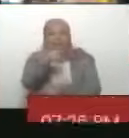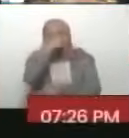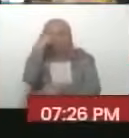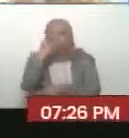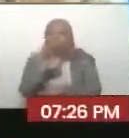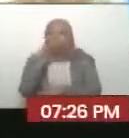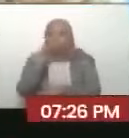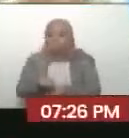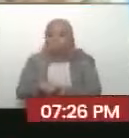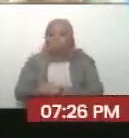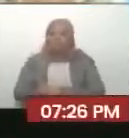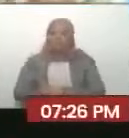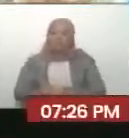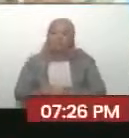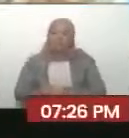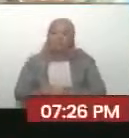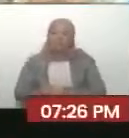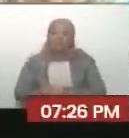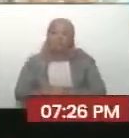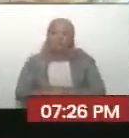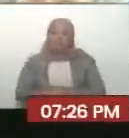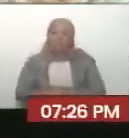serios. Bueno,